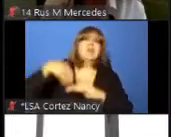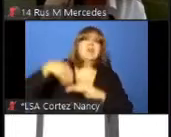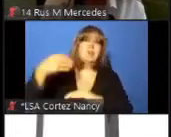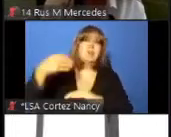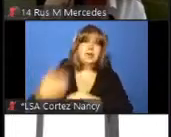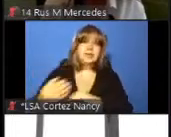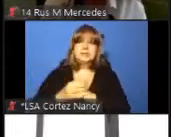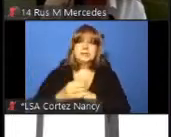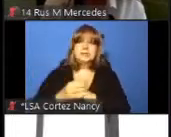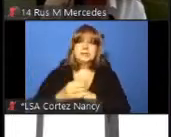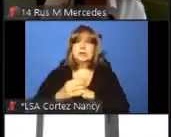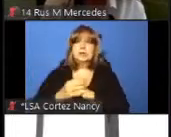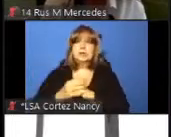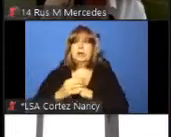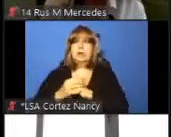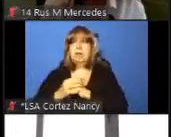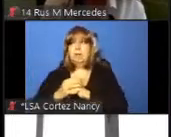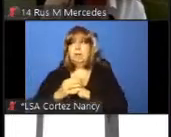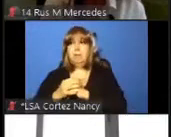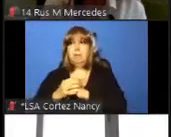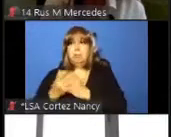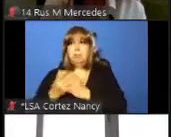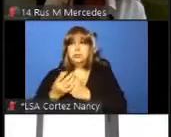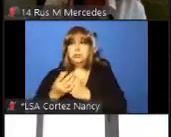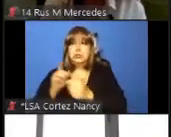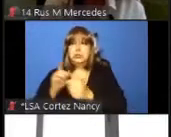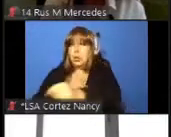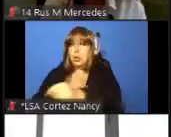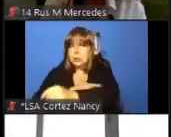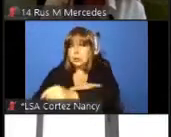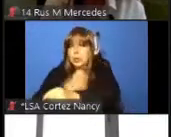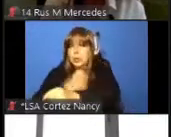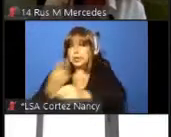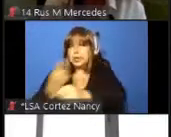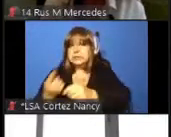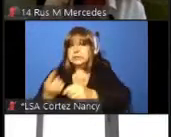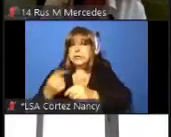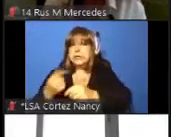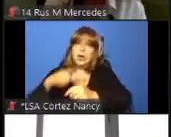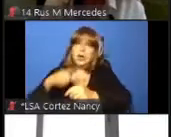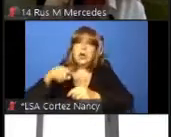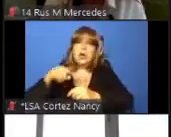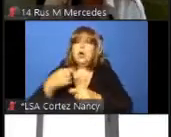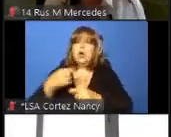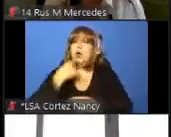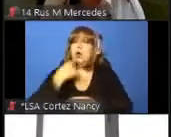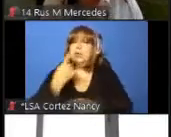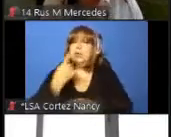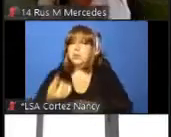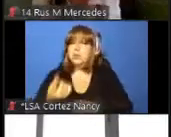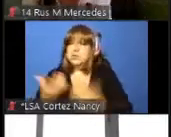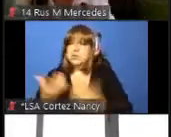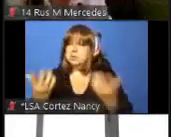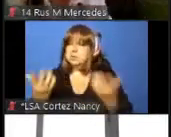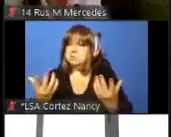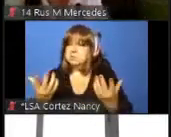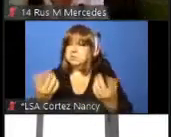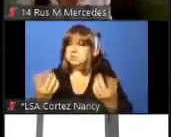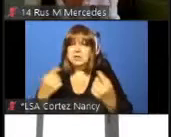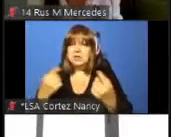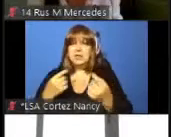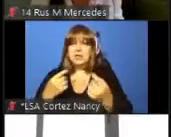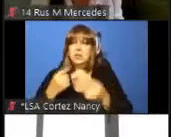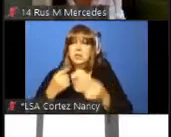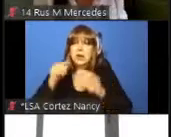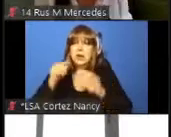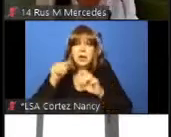simples usos y costumbres o te hacen preguntas completamente insidiosas como